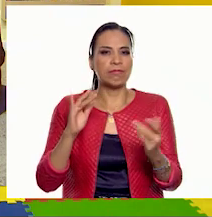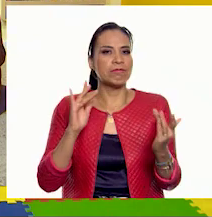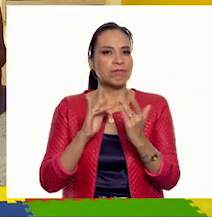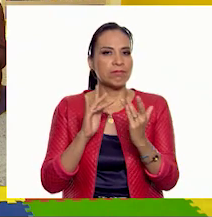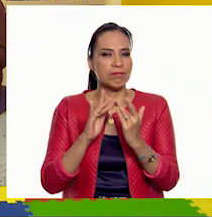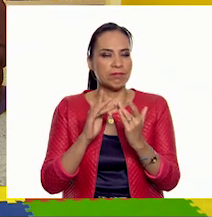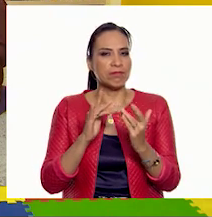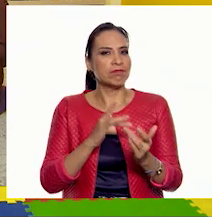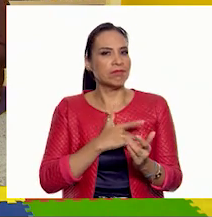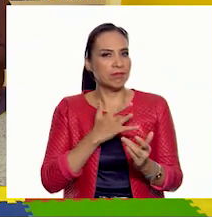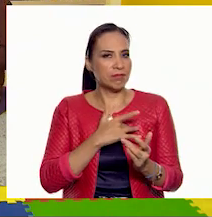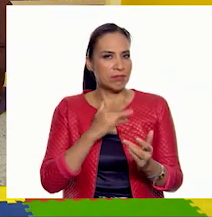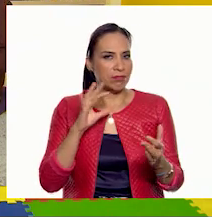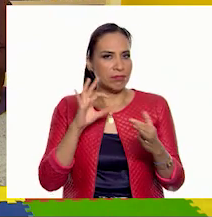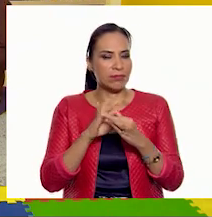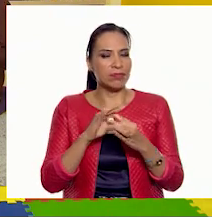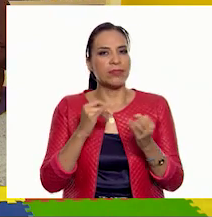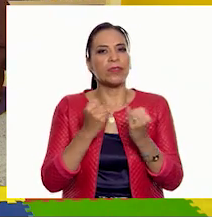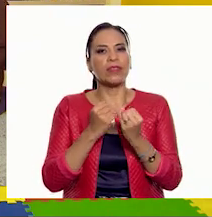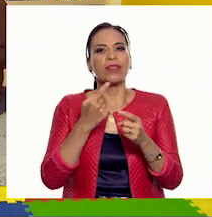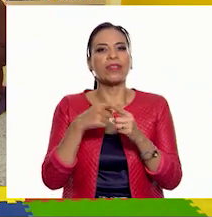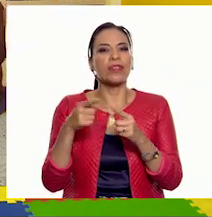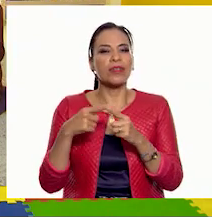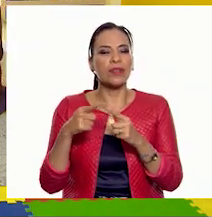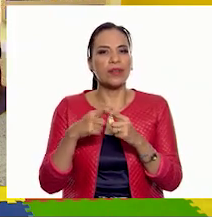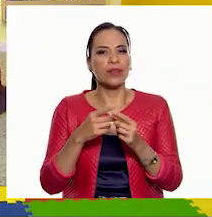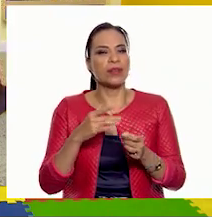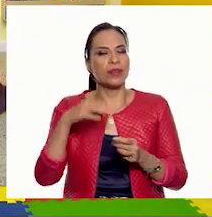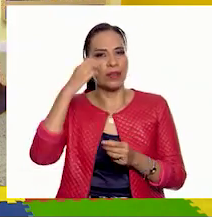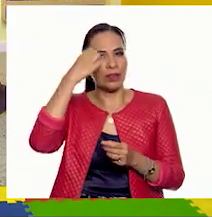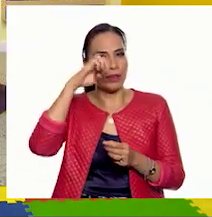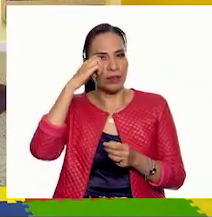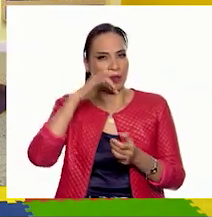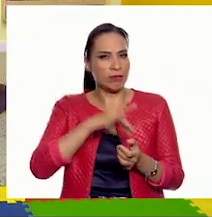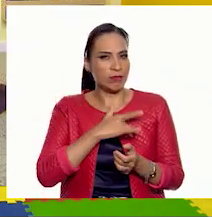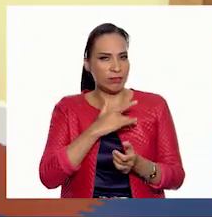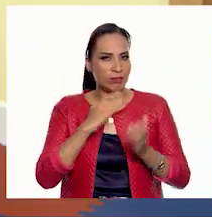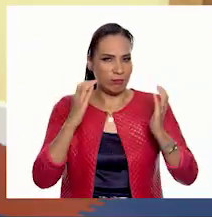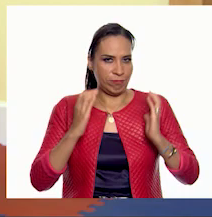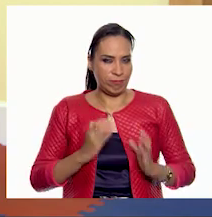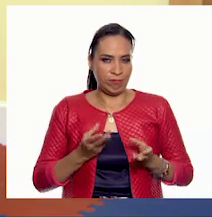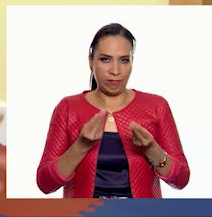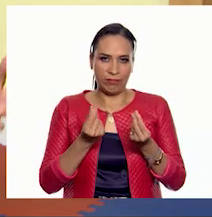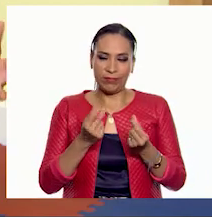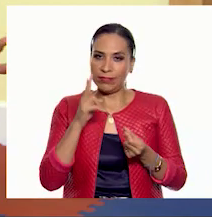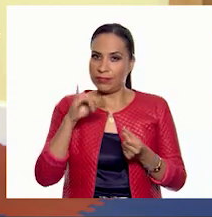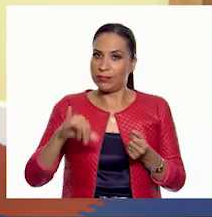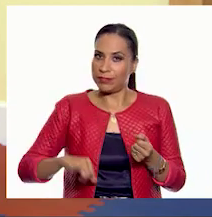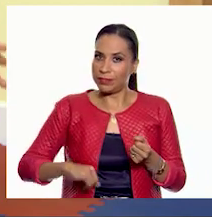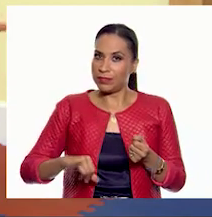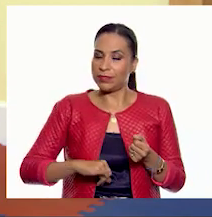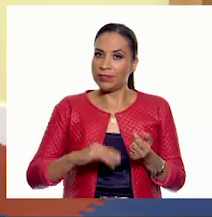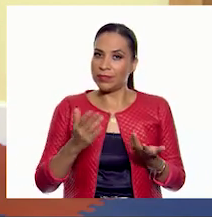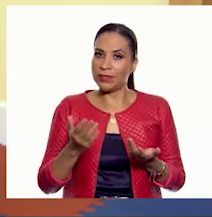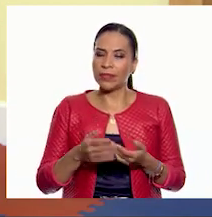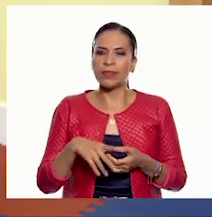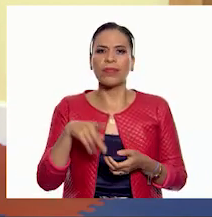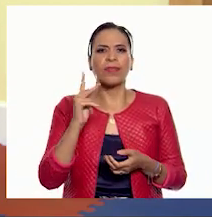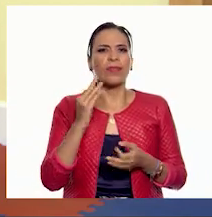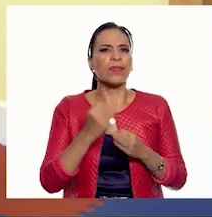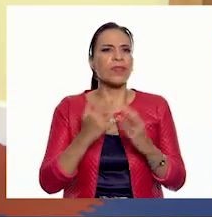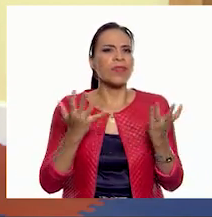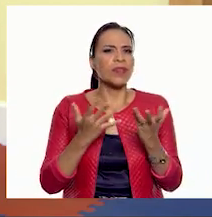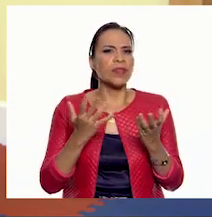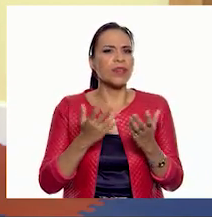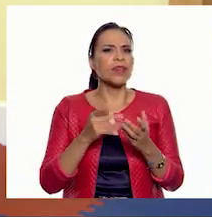conectarse con los sentidos a través de diversas experiencias sensoriales. ¡Qué interesante, Ramón! ¿Pero qué vamos a